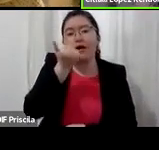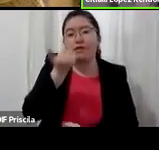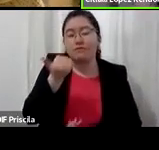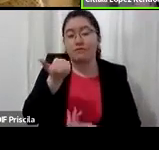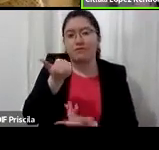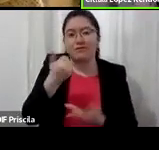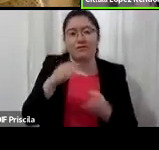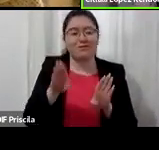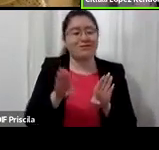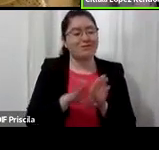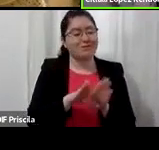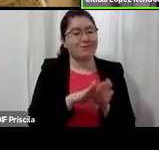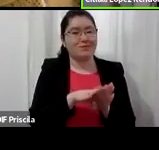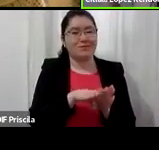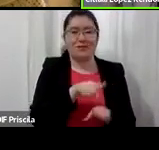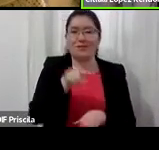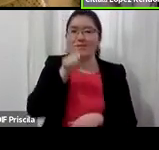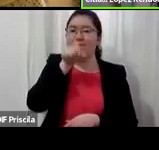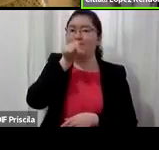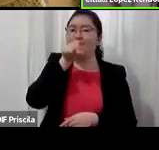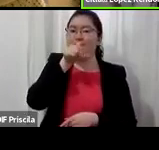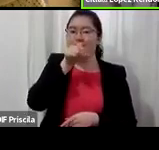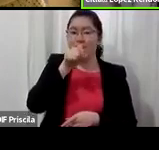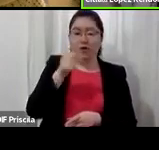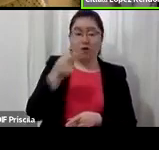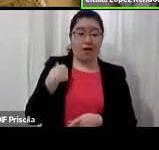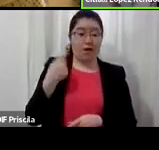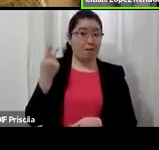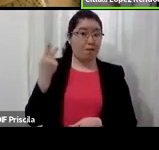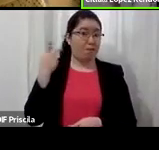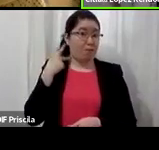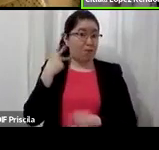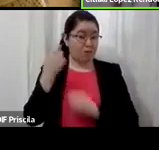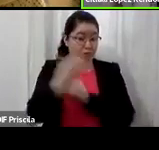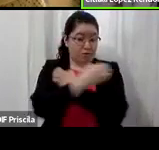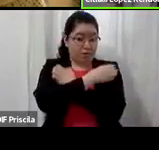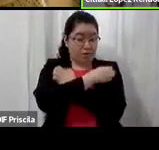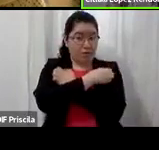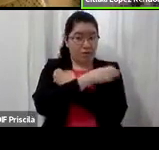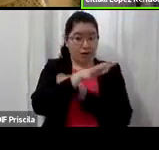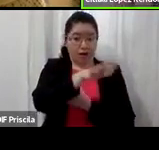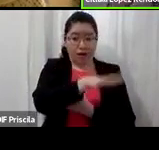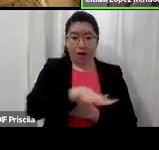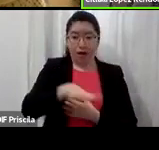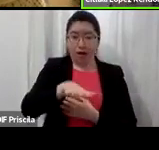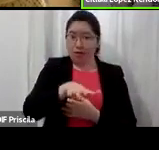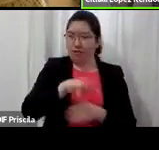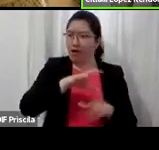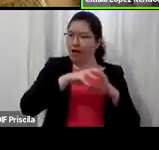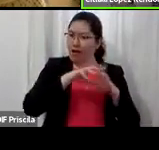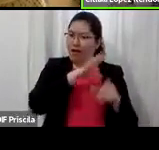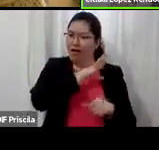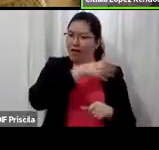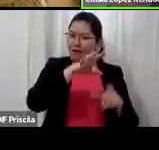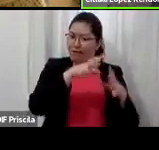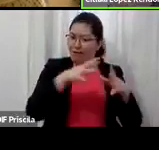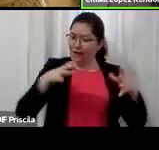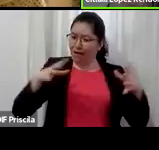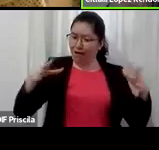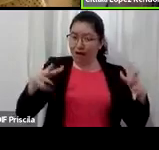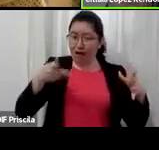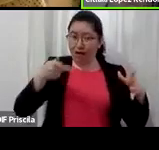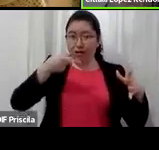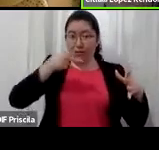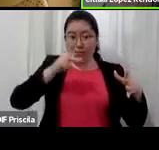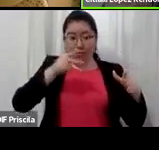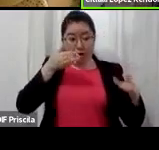como las grandes políticas educativas y públicas en general, de repente no atiende a situaciones concretas. El caso que